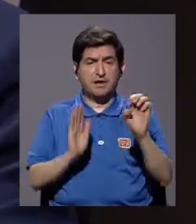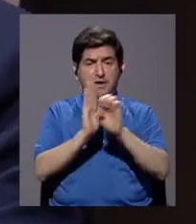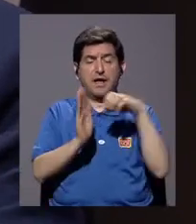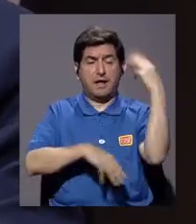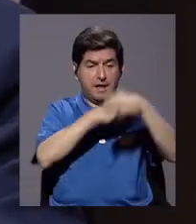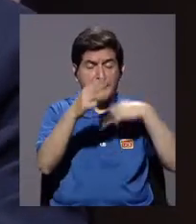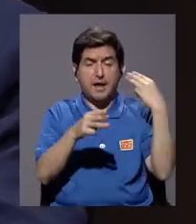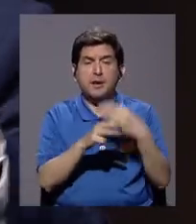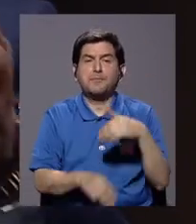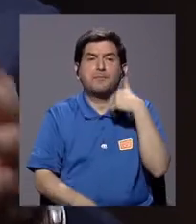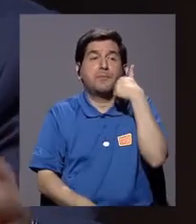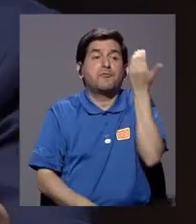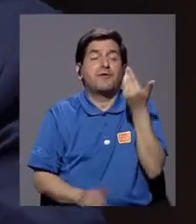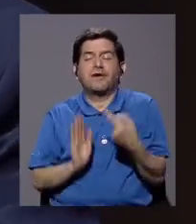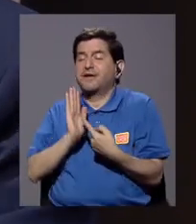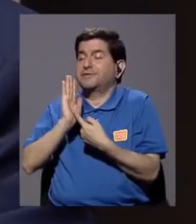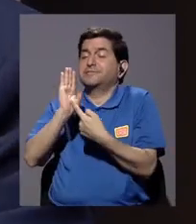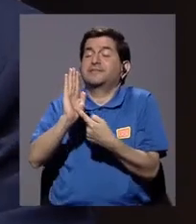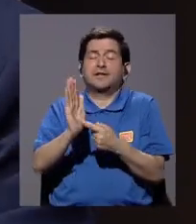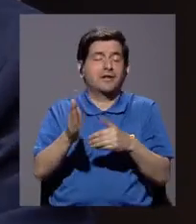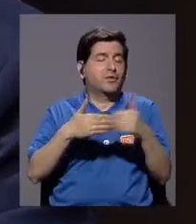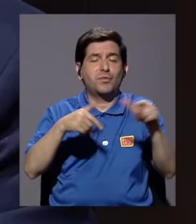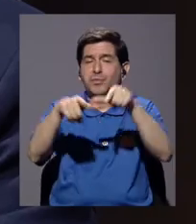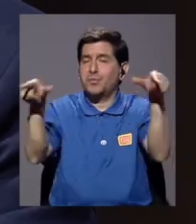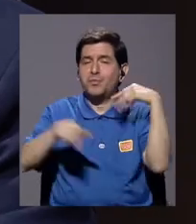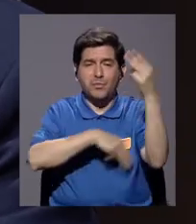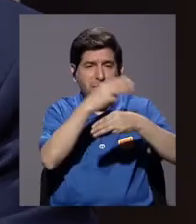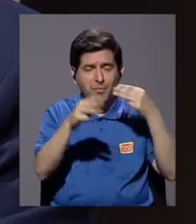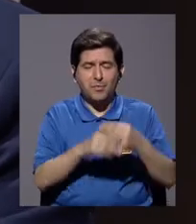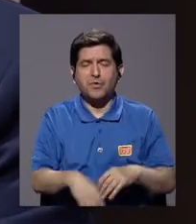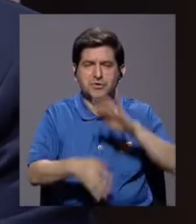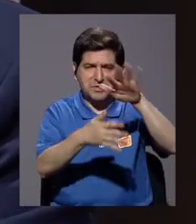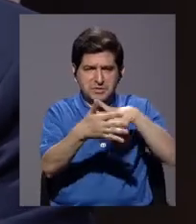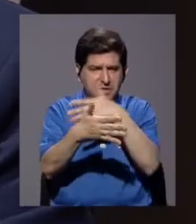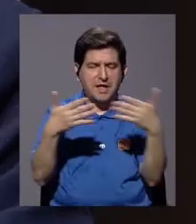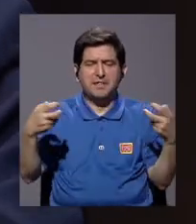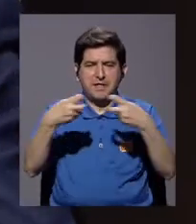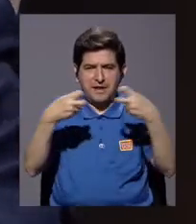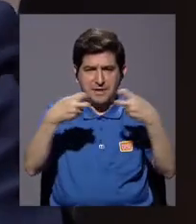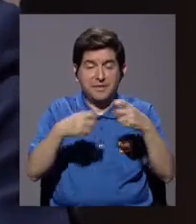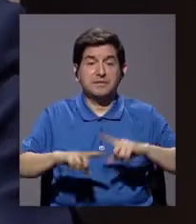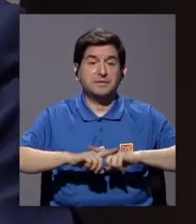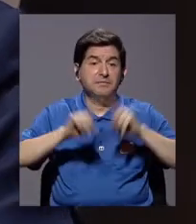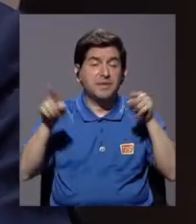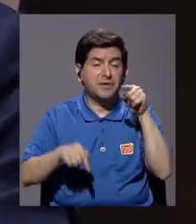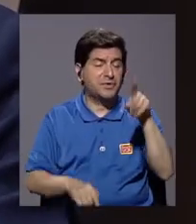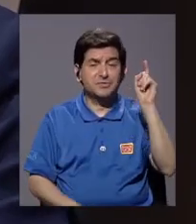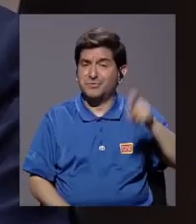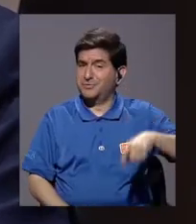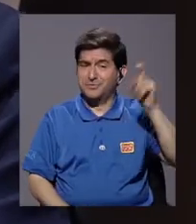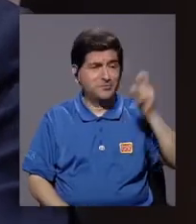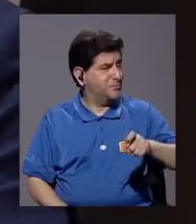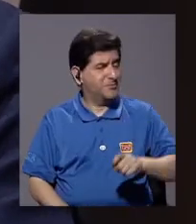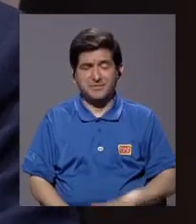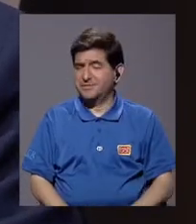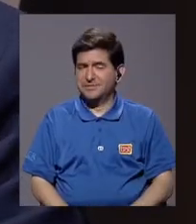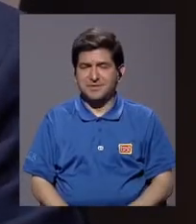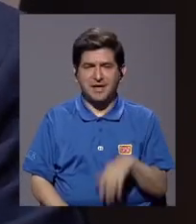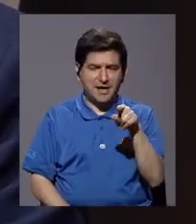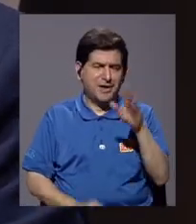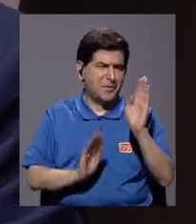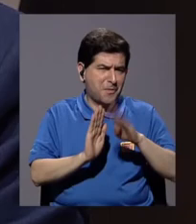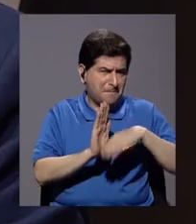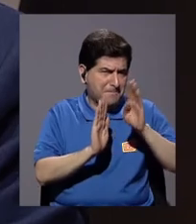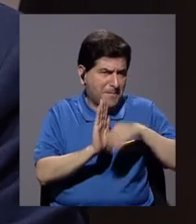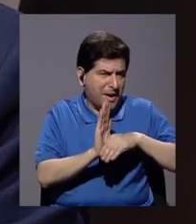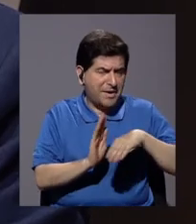ejemplo mundial y queda muy fácil ir a exponer a cualquier parte del mundo desde la matriz eléctrica que tenemos, pero eso no necesariamente es lo más